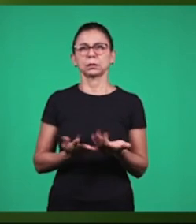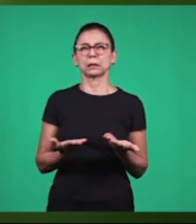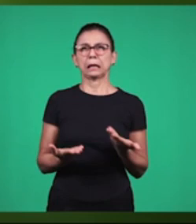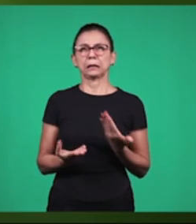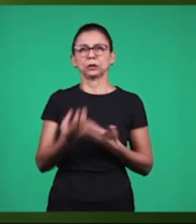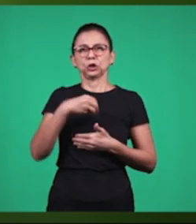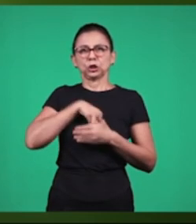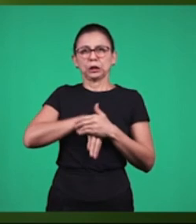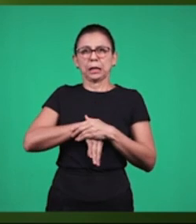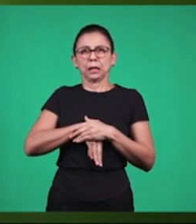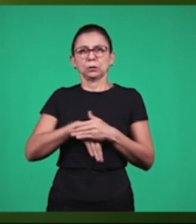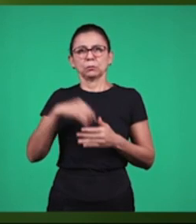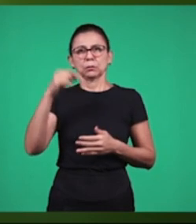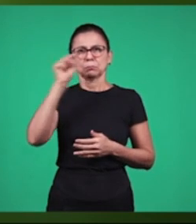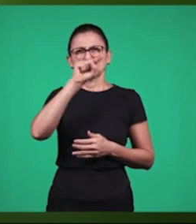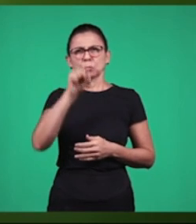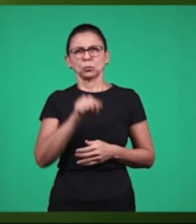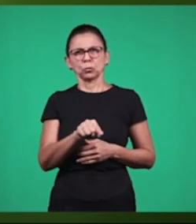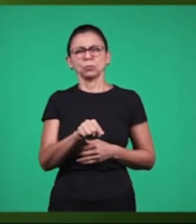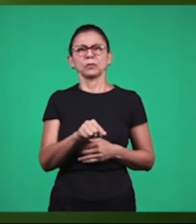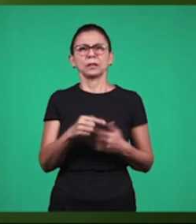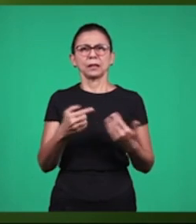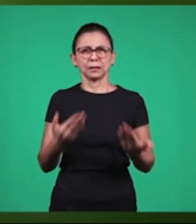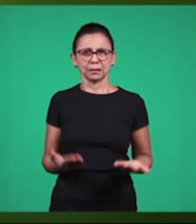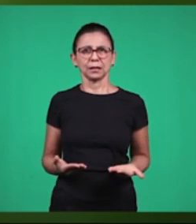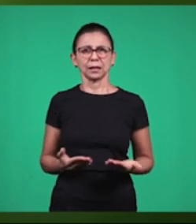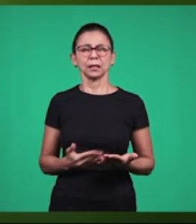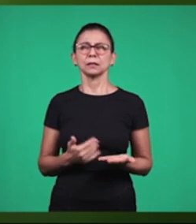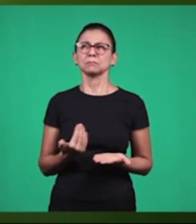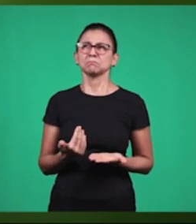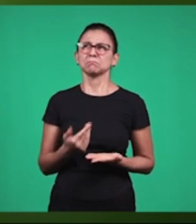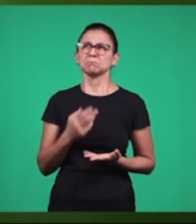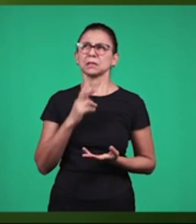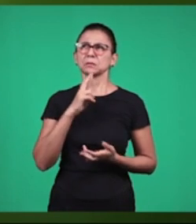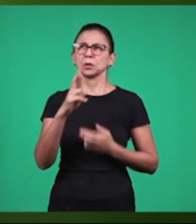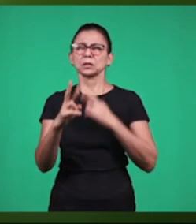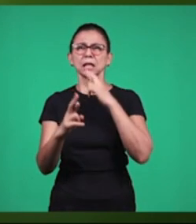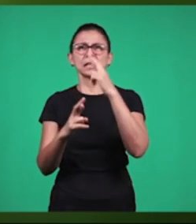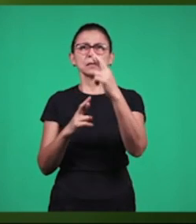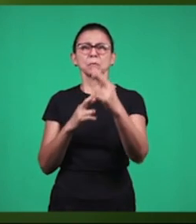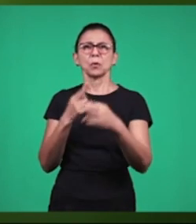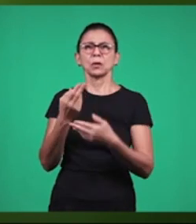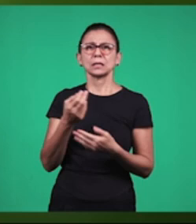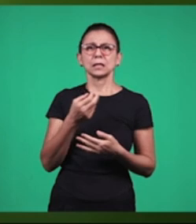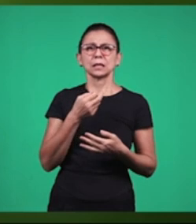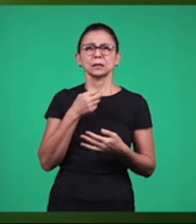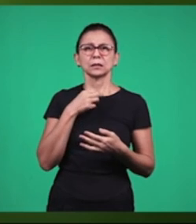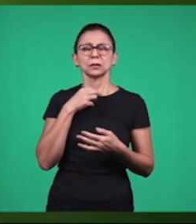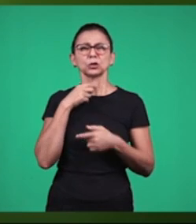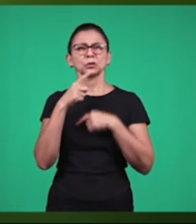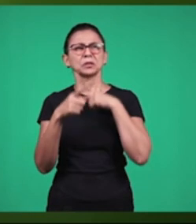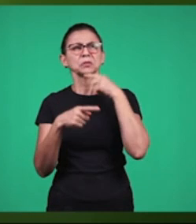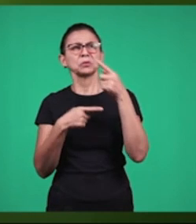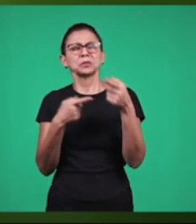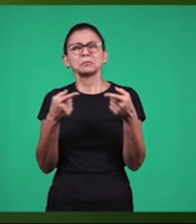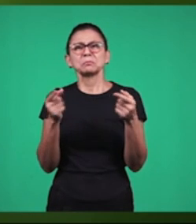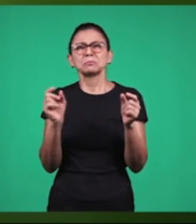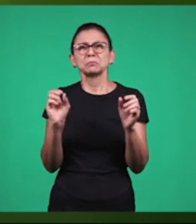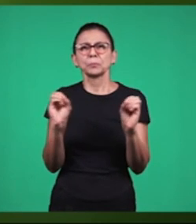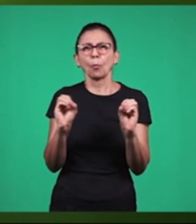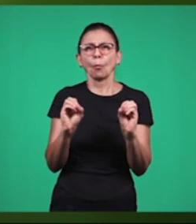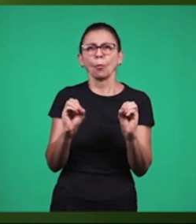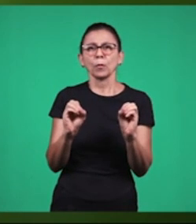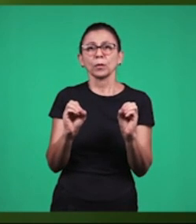han tenido tanta velocidad y que dejan al hombre sin respuestas a muchos cuestionamientos. Por tanto,